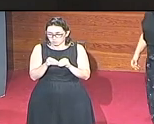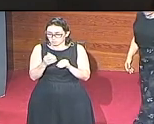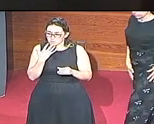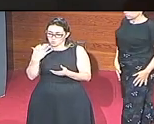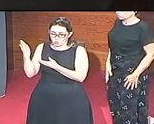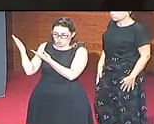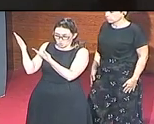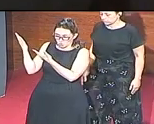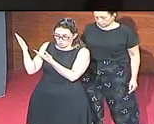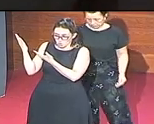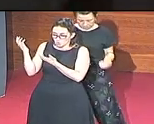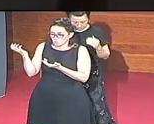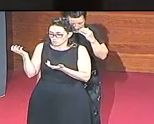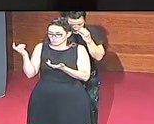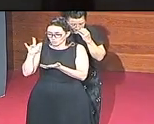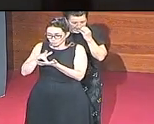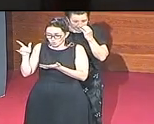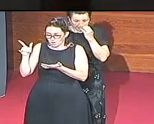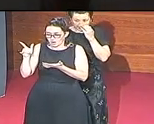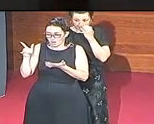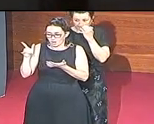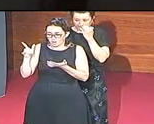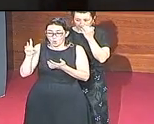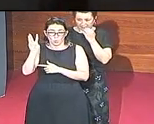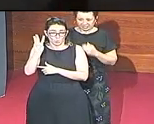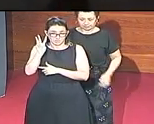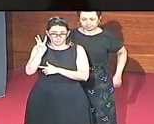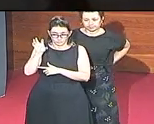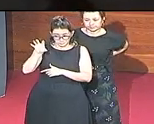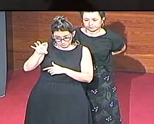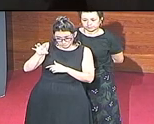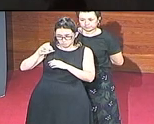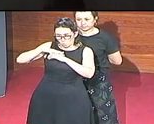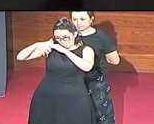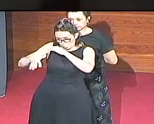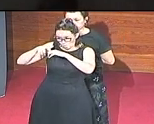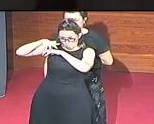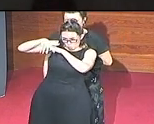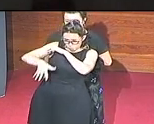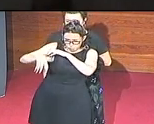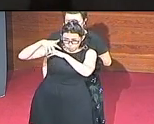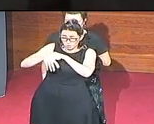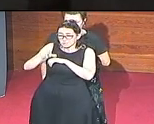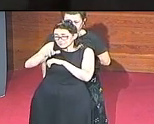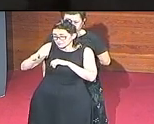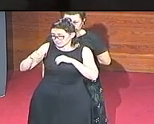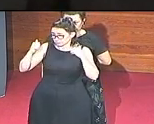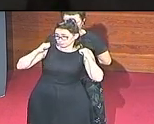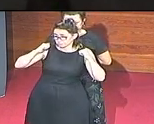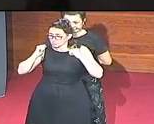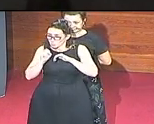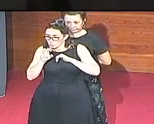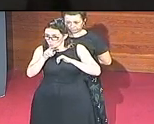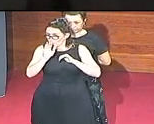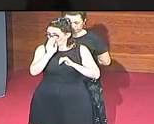ejemplo fue en una luz que hubo en el estado de washington donde quedaban atrapados un montón de montañeros y entonces un